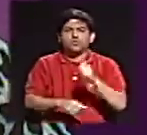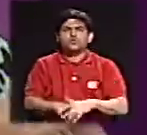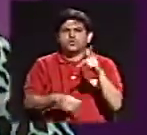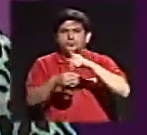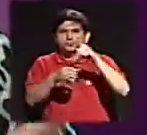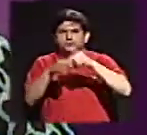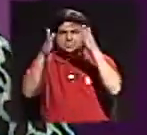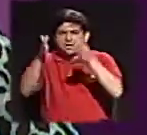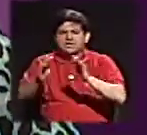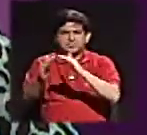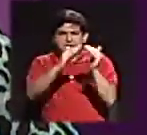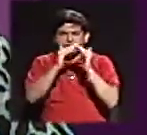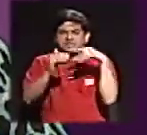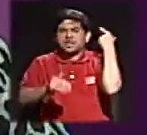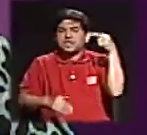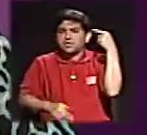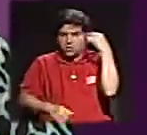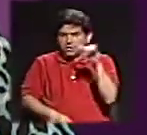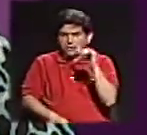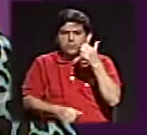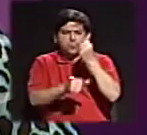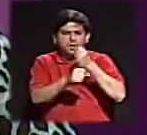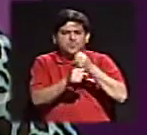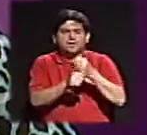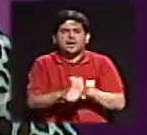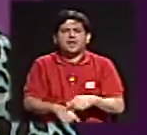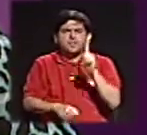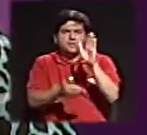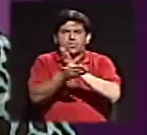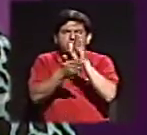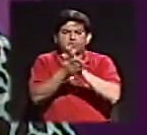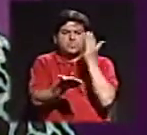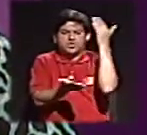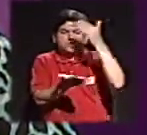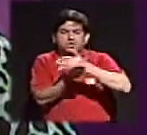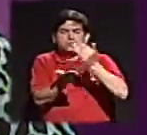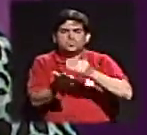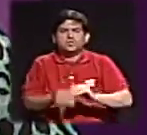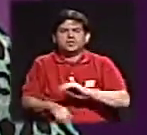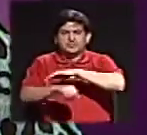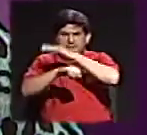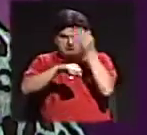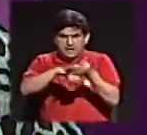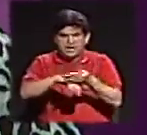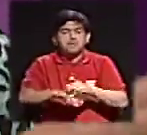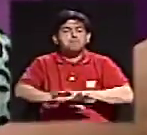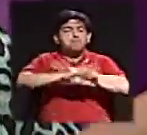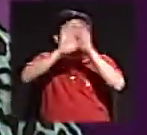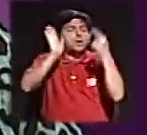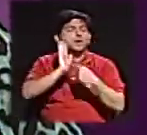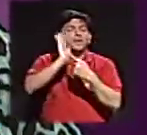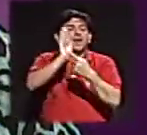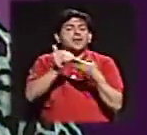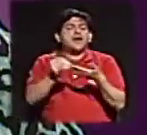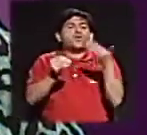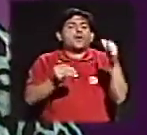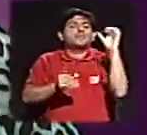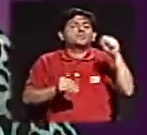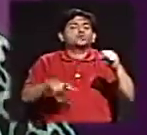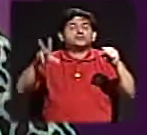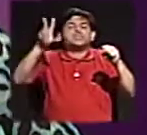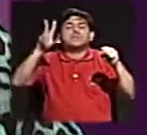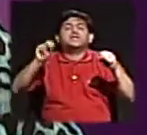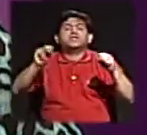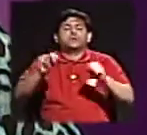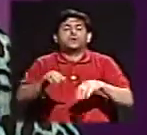actores civiles y gubernamentales trabajaron en una guía para la interrupción del embarazo. Es una guía muy clara, donde dice cuándo sí, cuándo